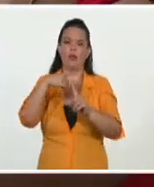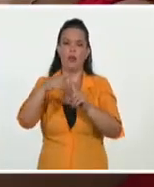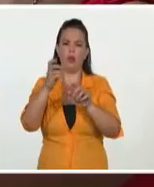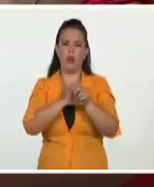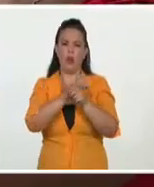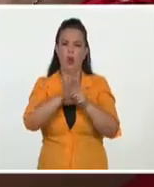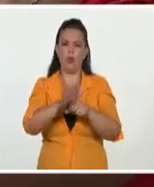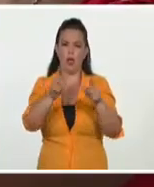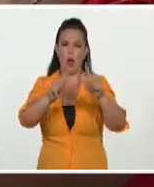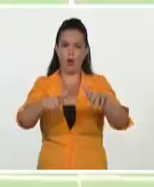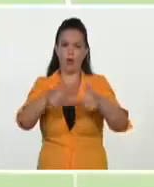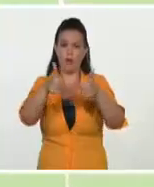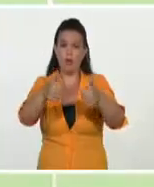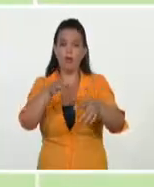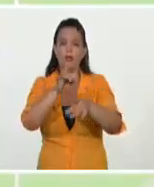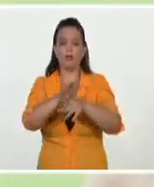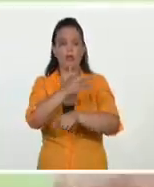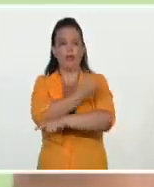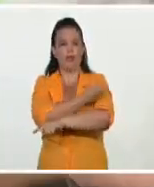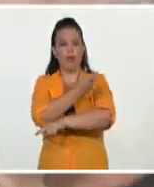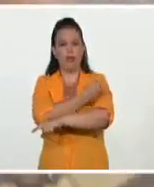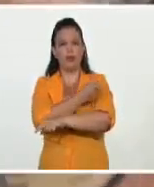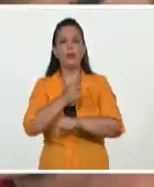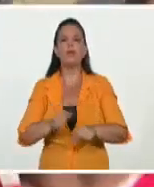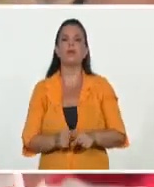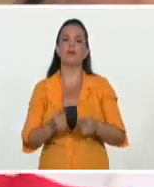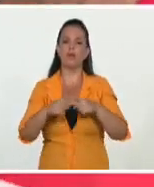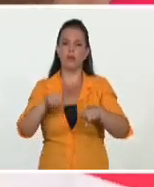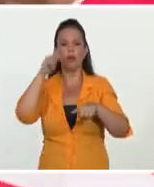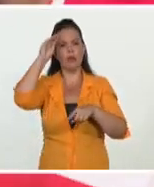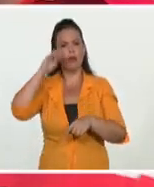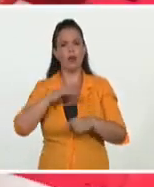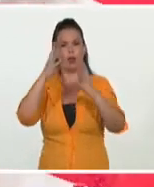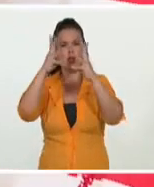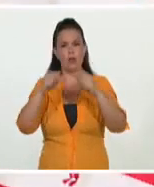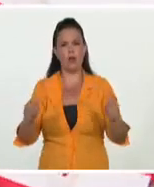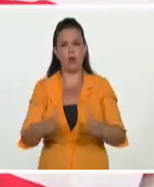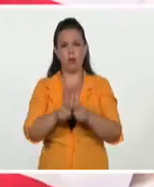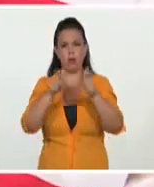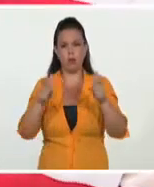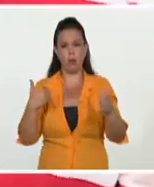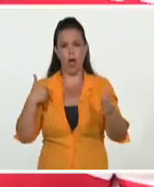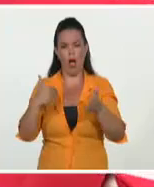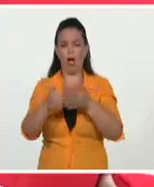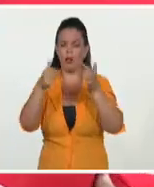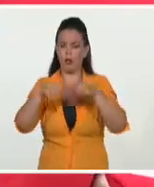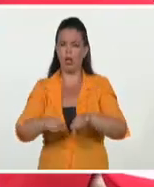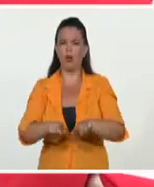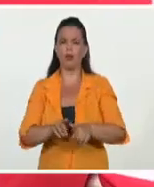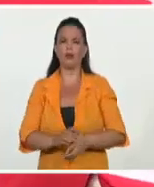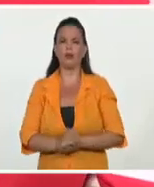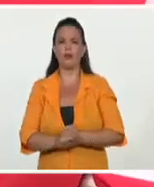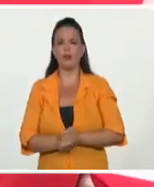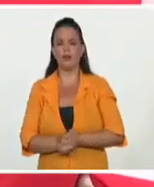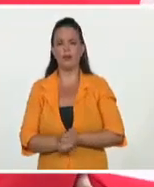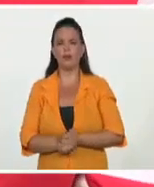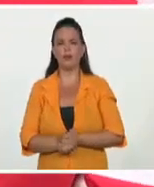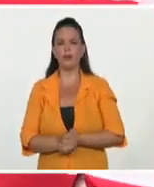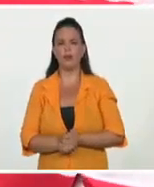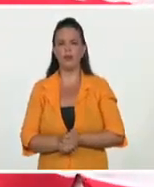dado el alto número de personas contagiadas hasta la fecha. Gisela García Rivero, Sistema Informativo de la Televisión Cubana.